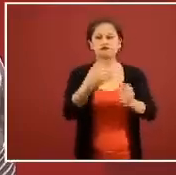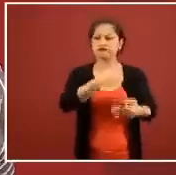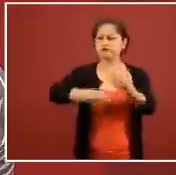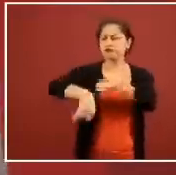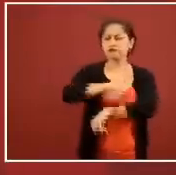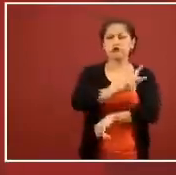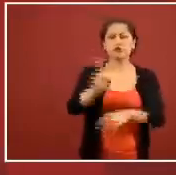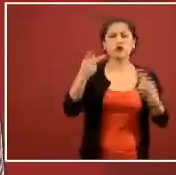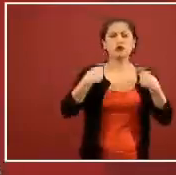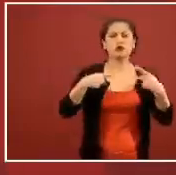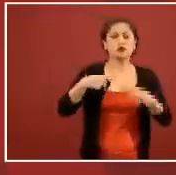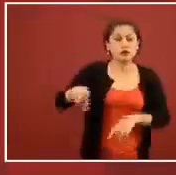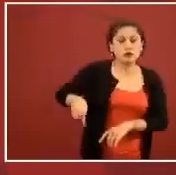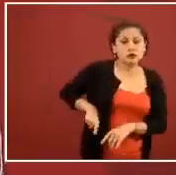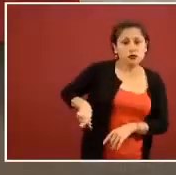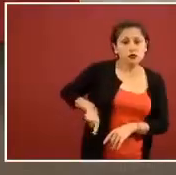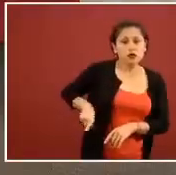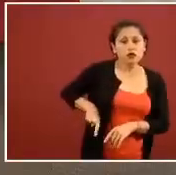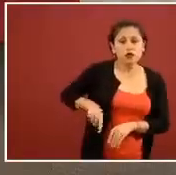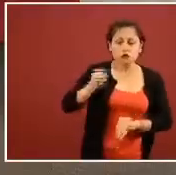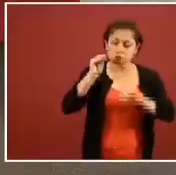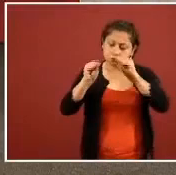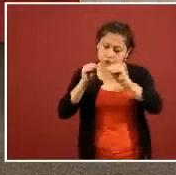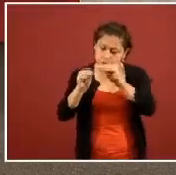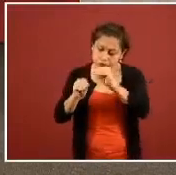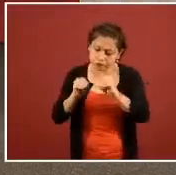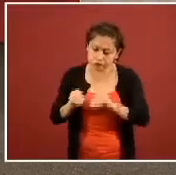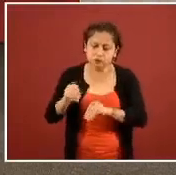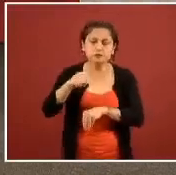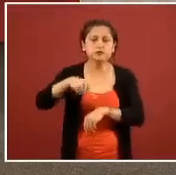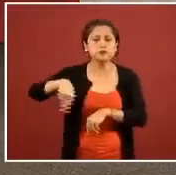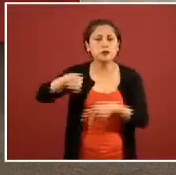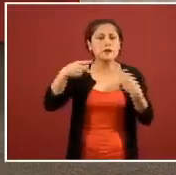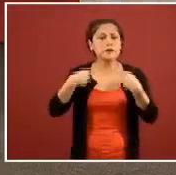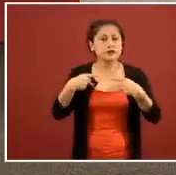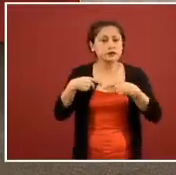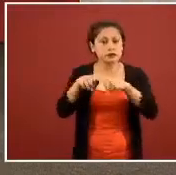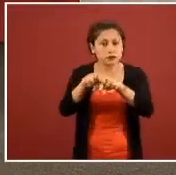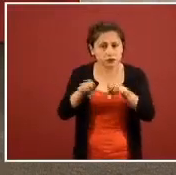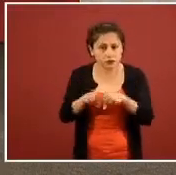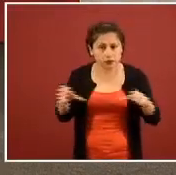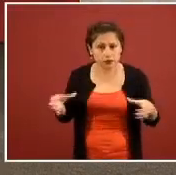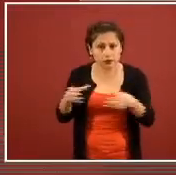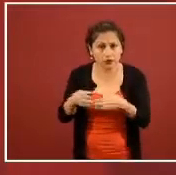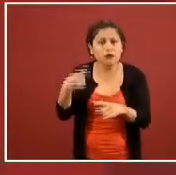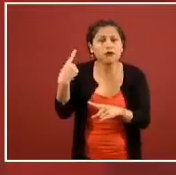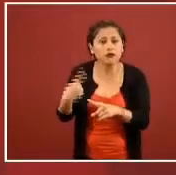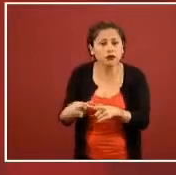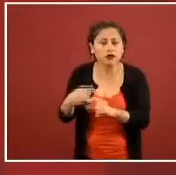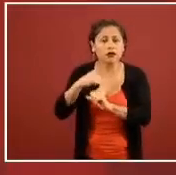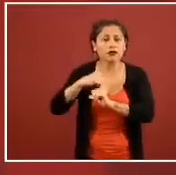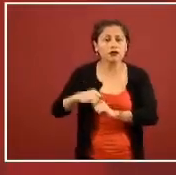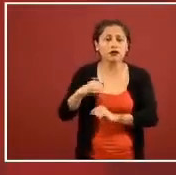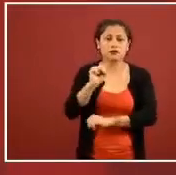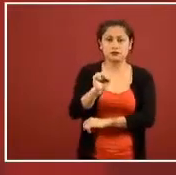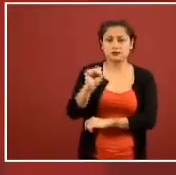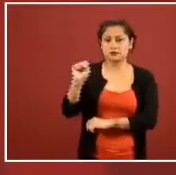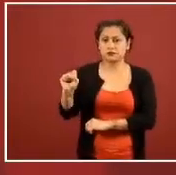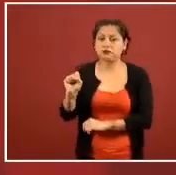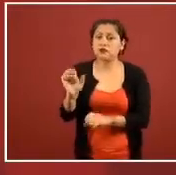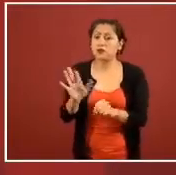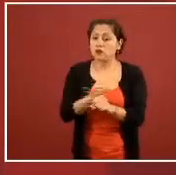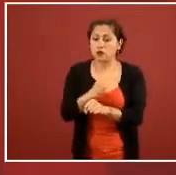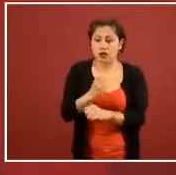La mecánica, la organización, el diseño corresponde a la Secretaría de Salud. Esta es una emergencia